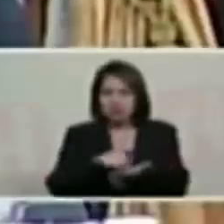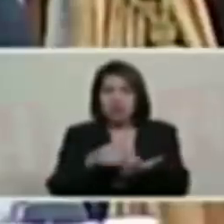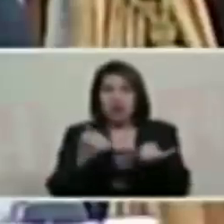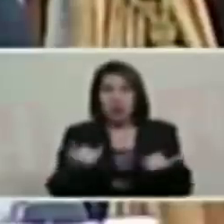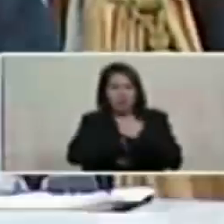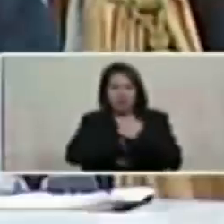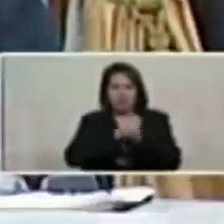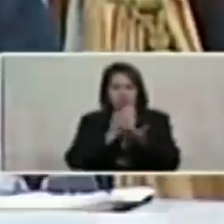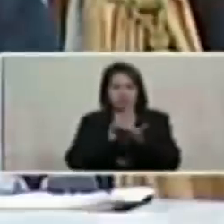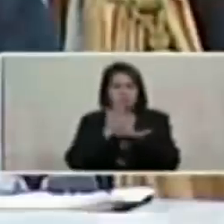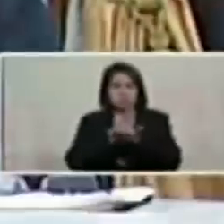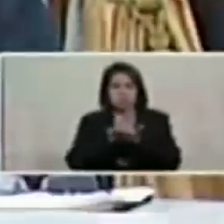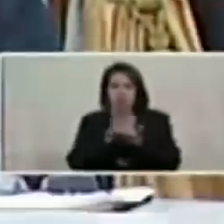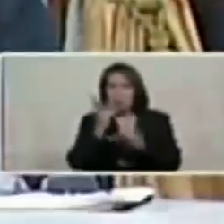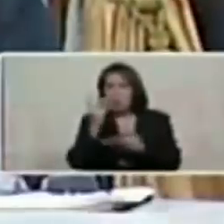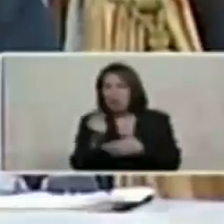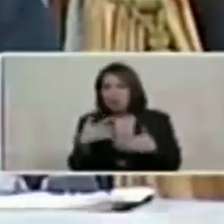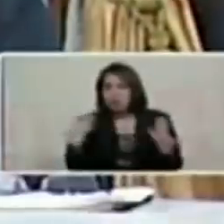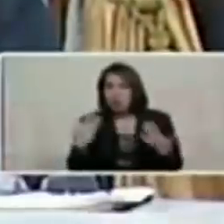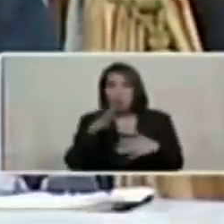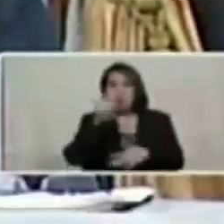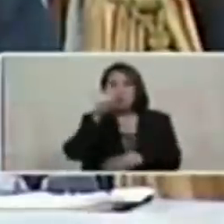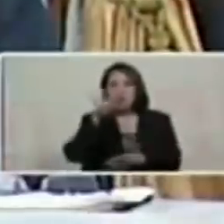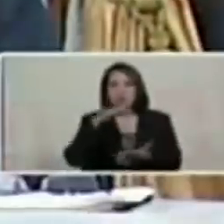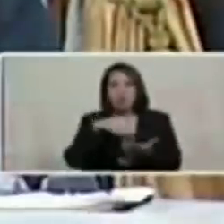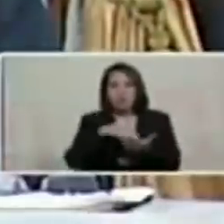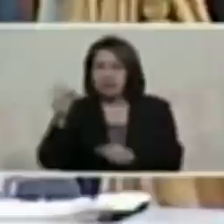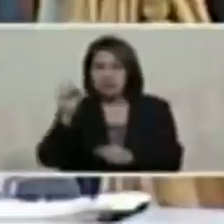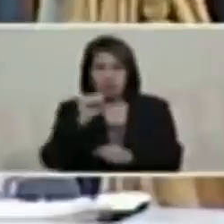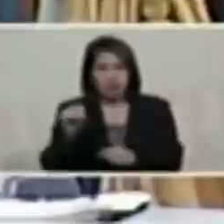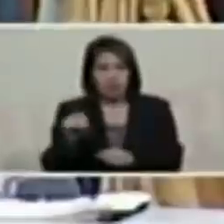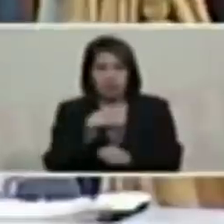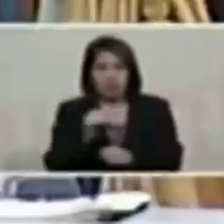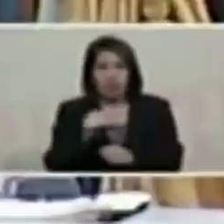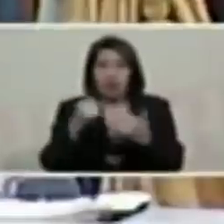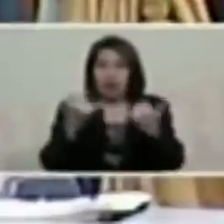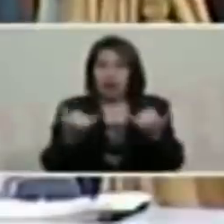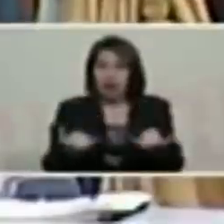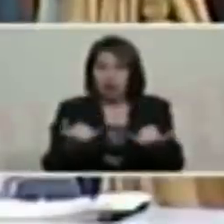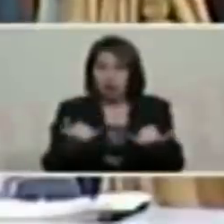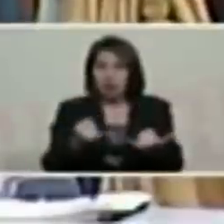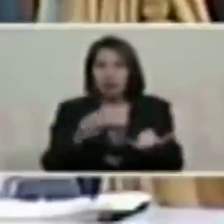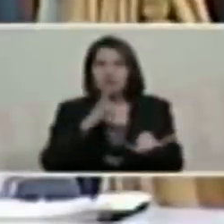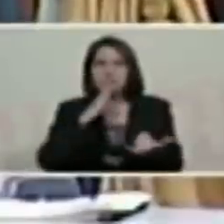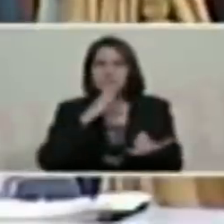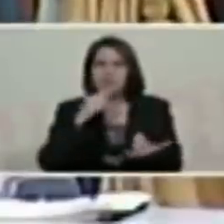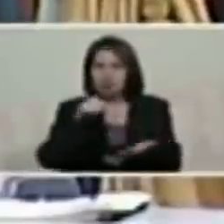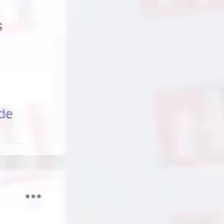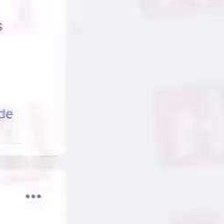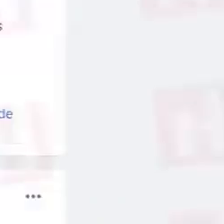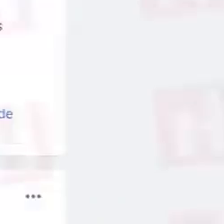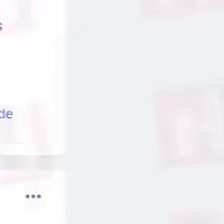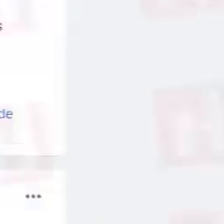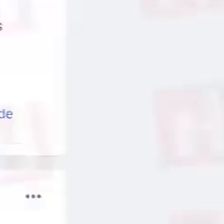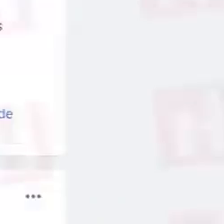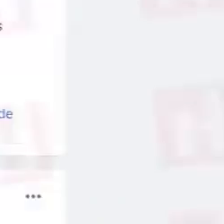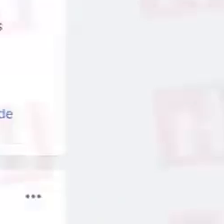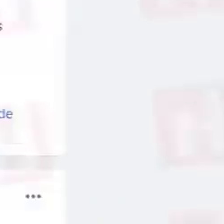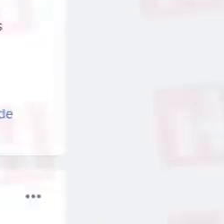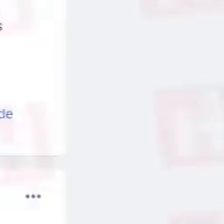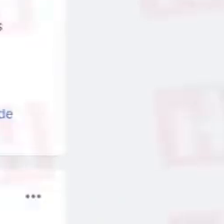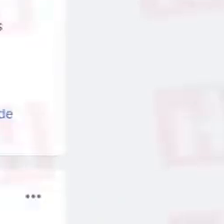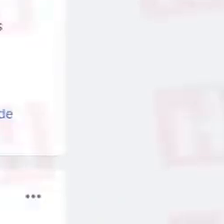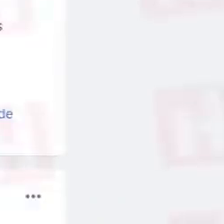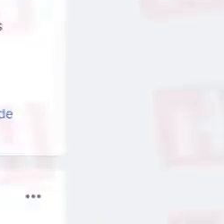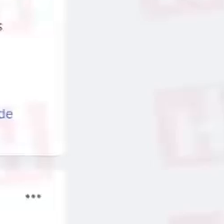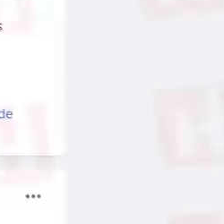esta medida traerá algún beneficio real para los pocos empresarios y comerciantes que quedan activos en el país. Con esto nos despedimos